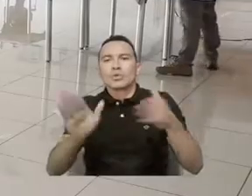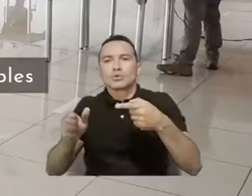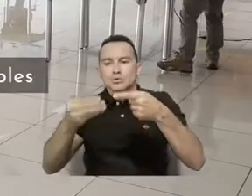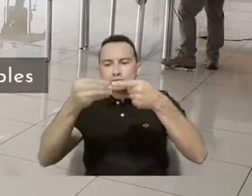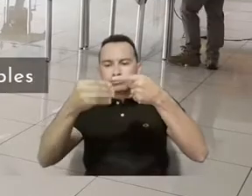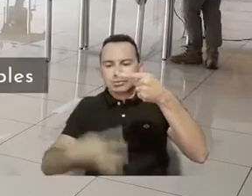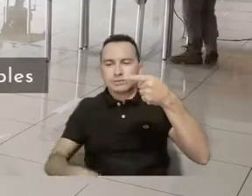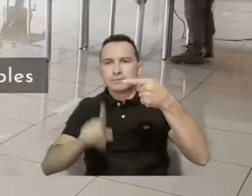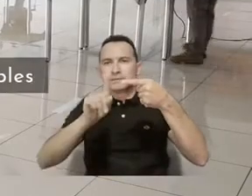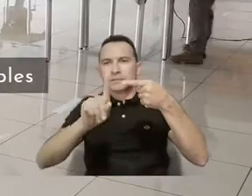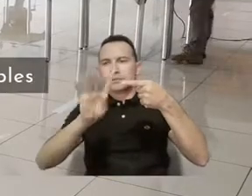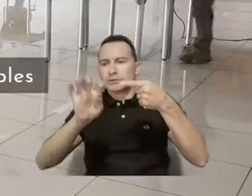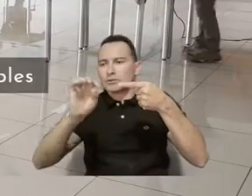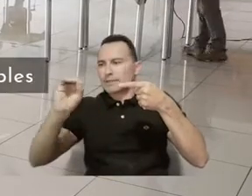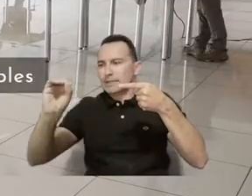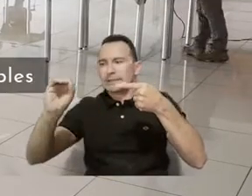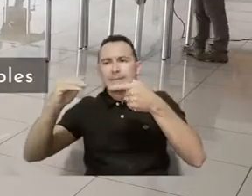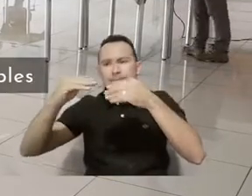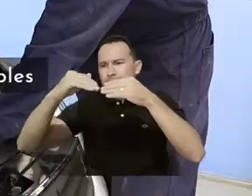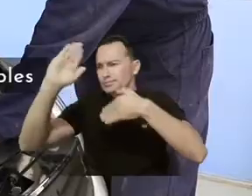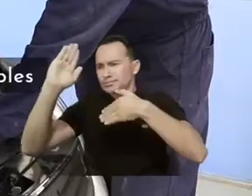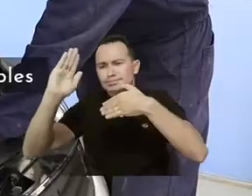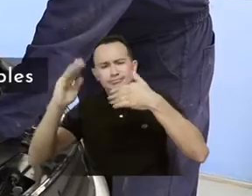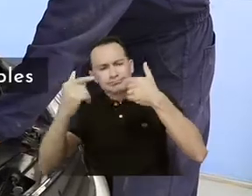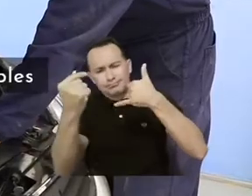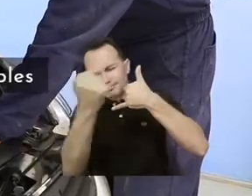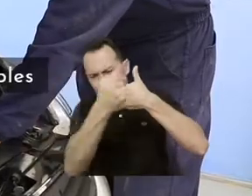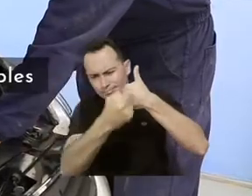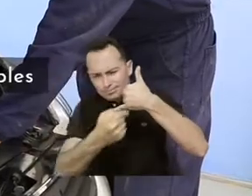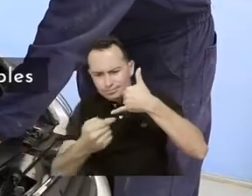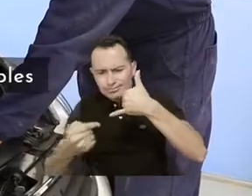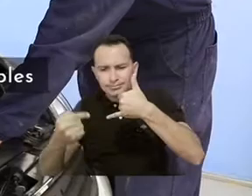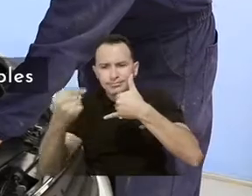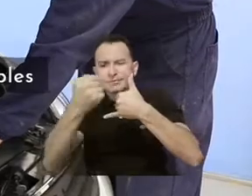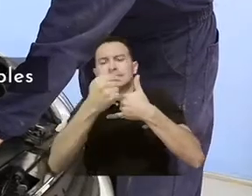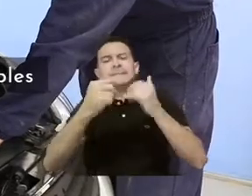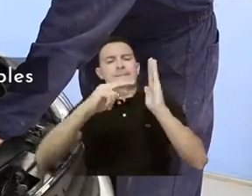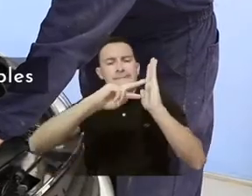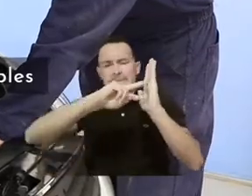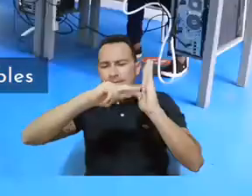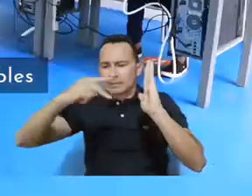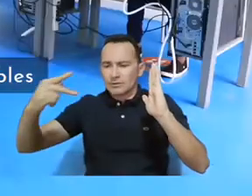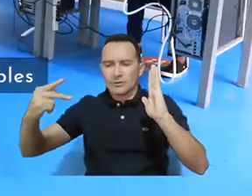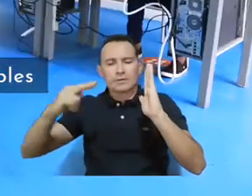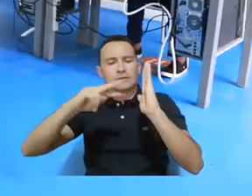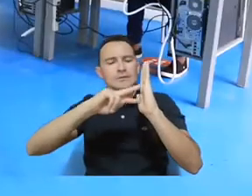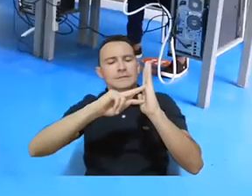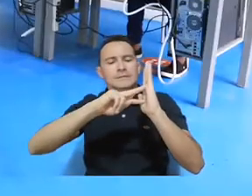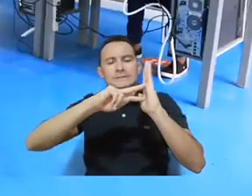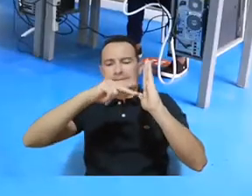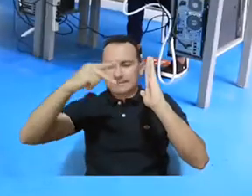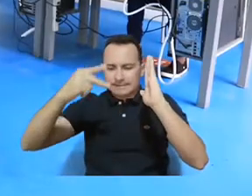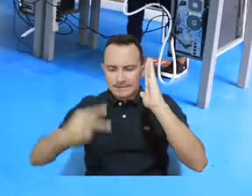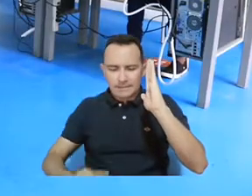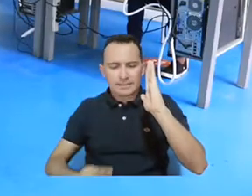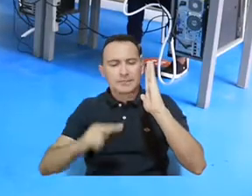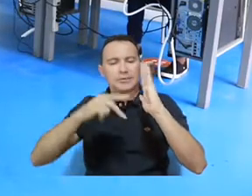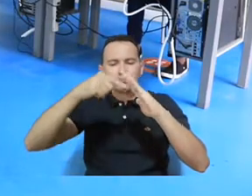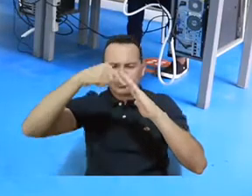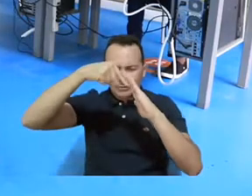Son más de 190 programas disponibles en diferentes regiones del país para los niveles de tecnólogo,